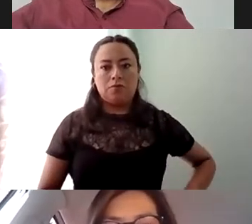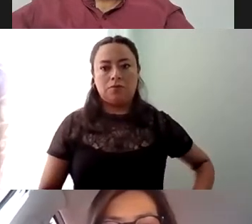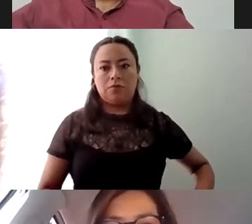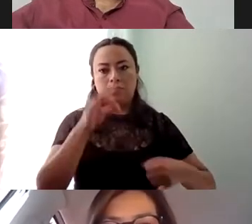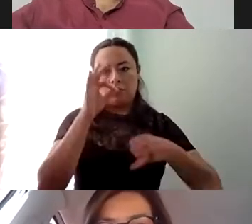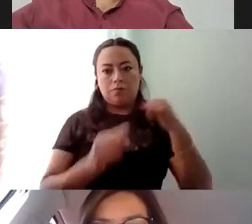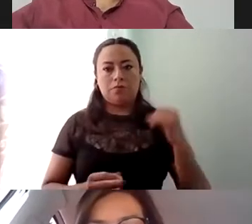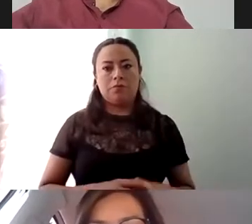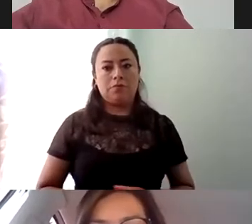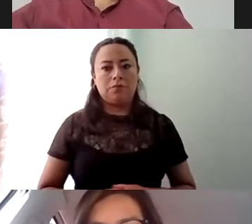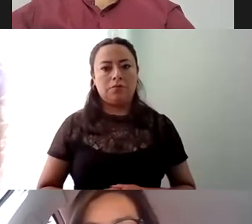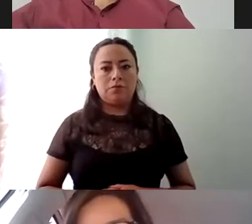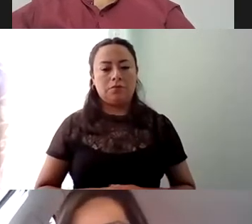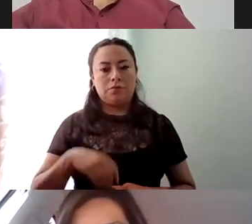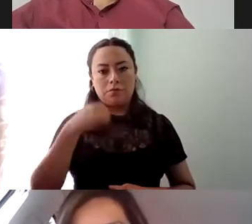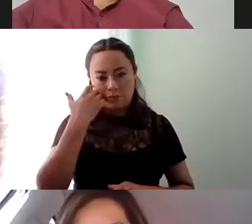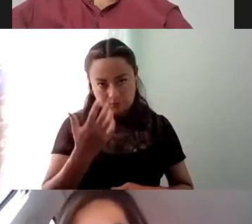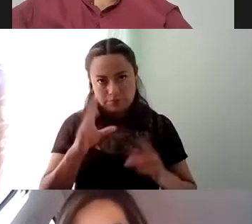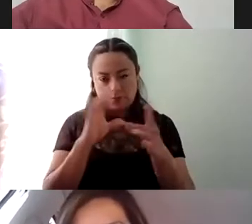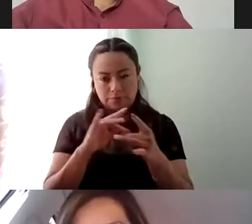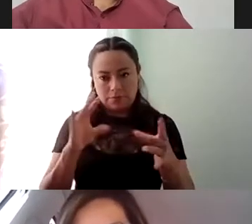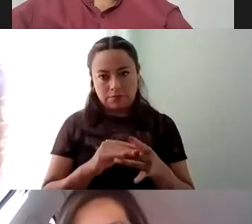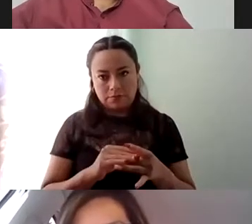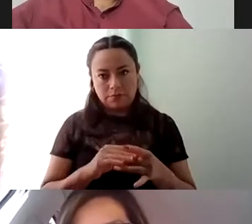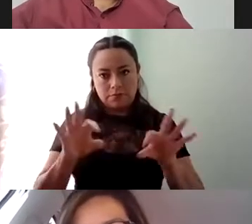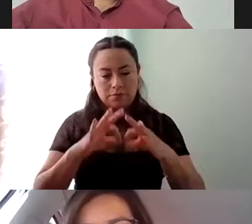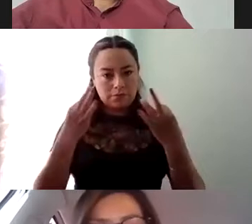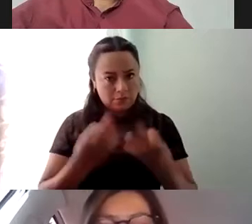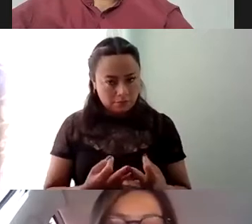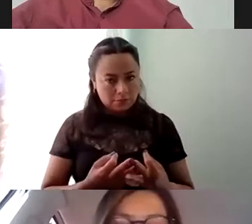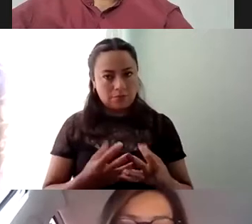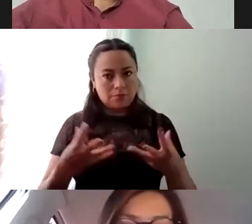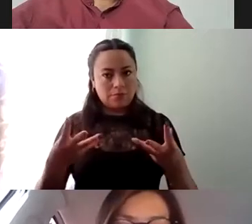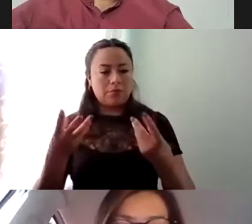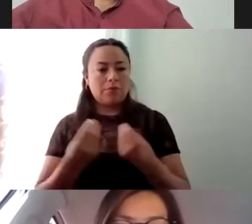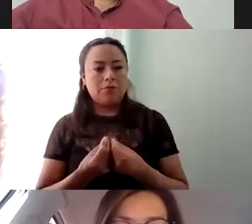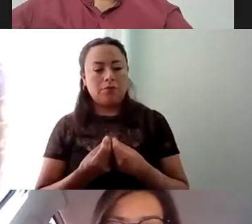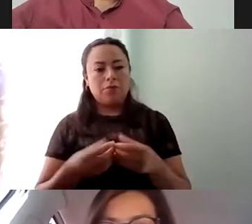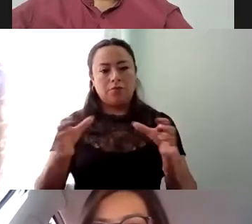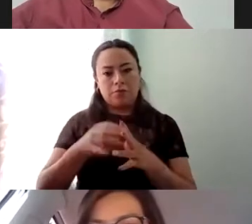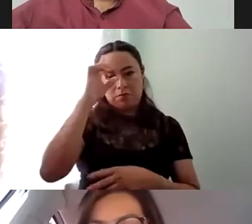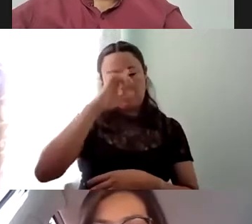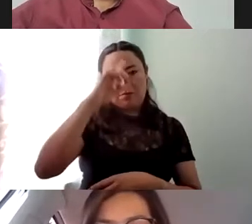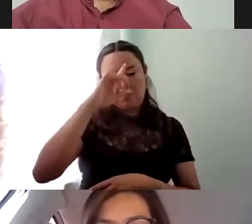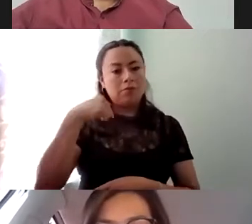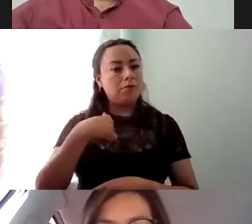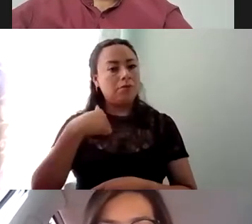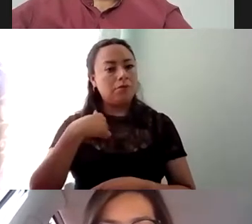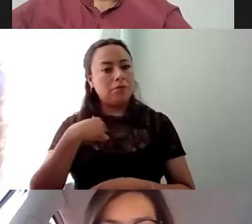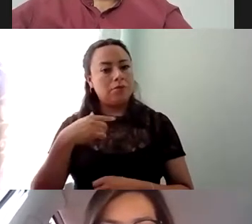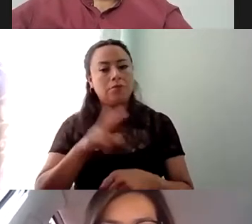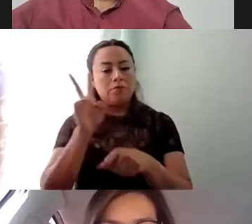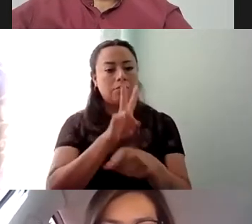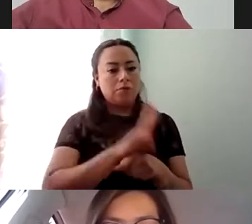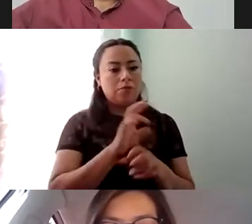Finalmente, quiero exponerles que de manera colectiva, junto con el Consejo, he estado vigilante del fortalecimiento interno de la